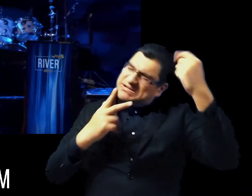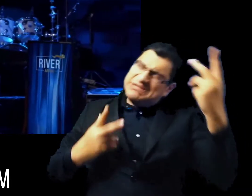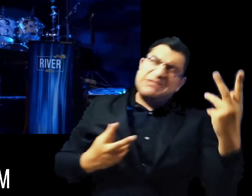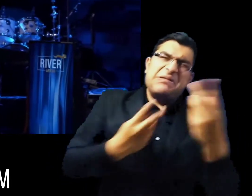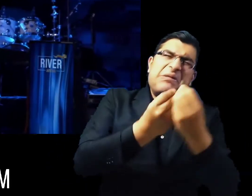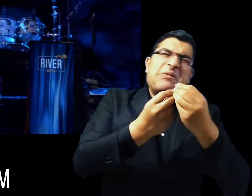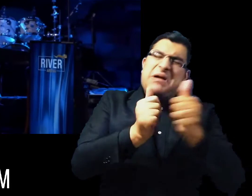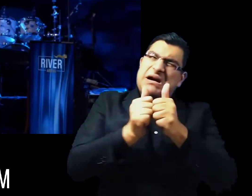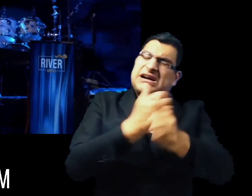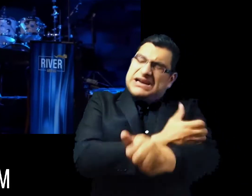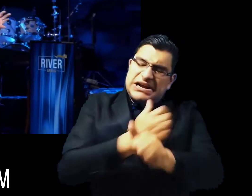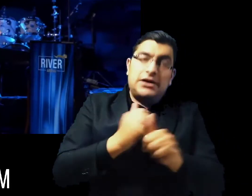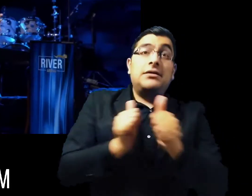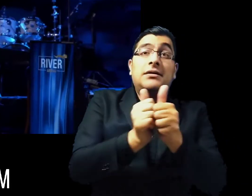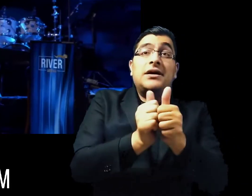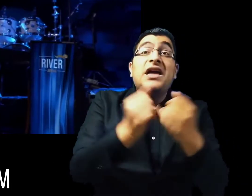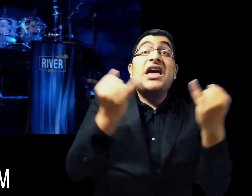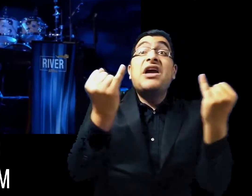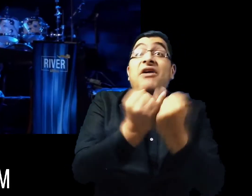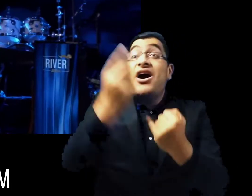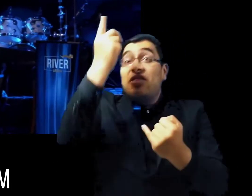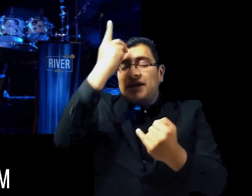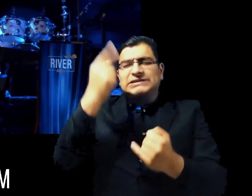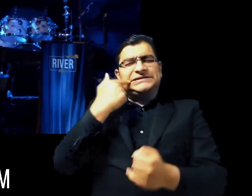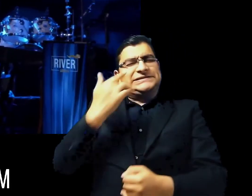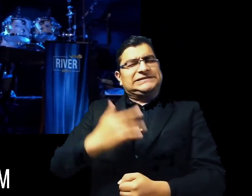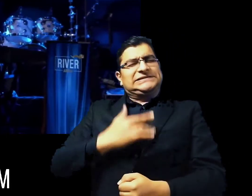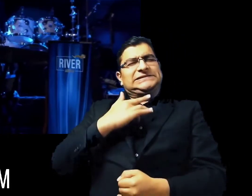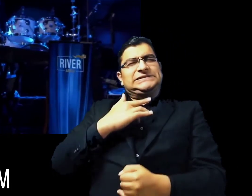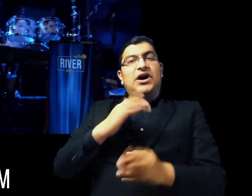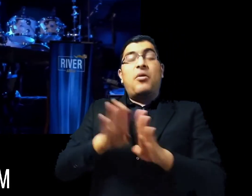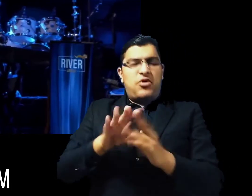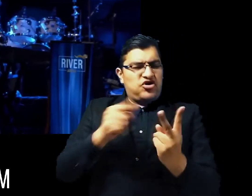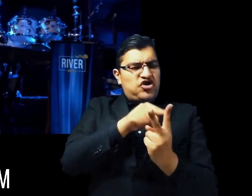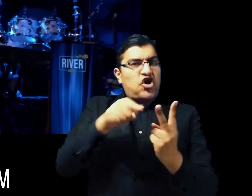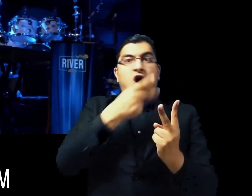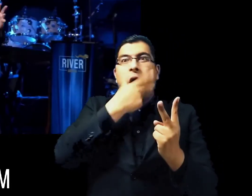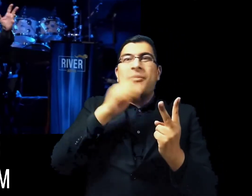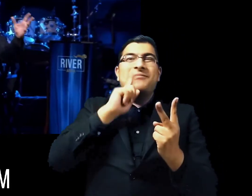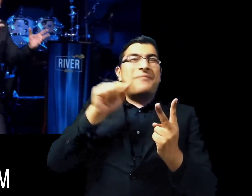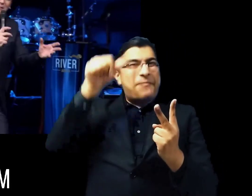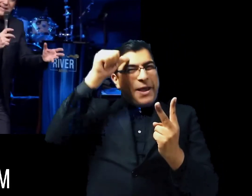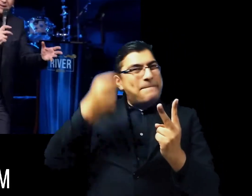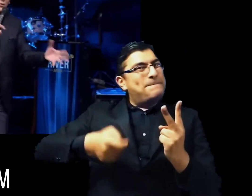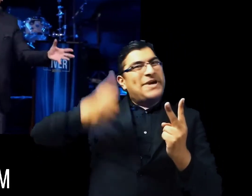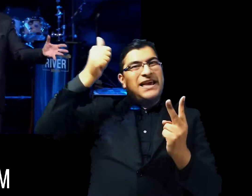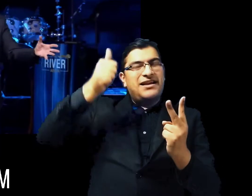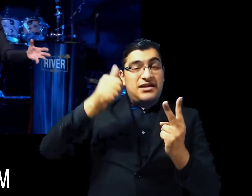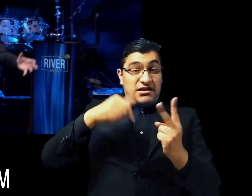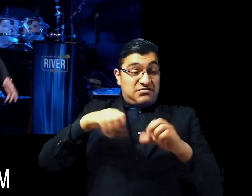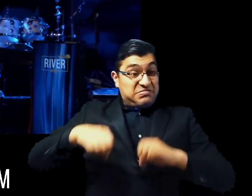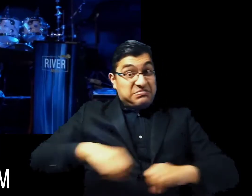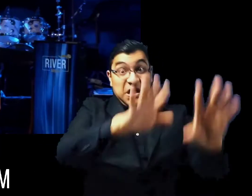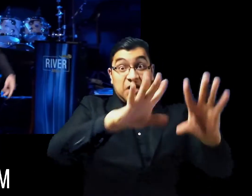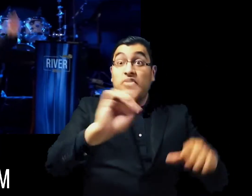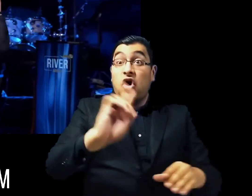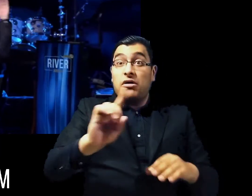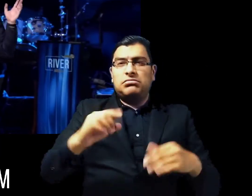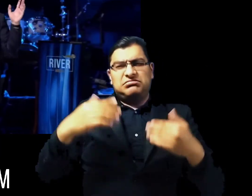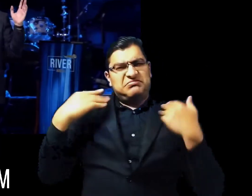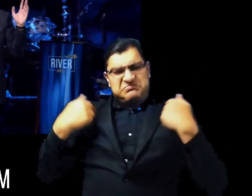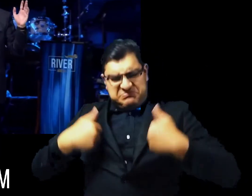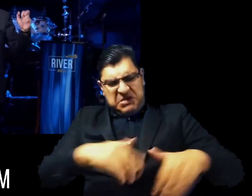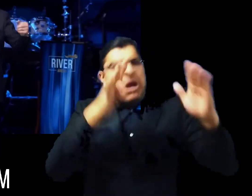te mandé. Bueno, Dios está haciendo algo similar. Los está echando del huerto, pero los abriga, no los deja ir desnudos. No dice,